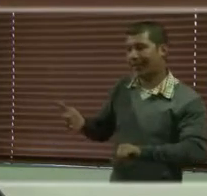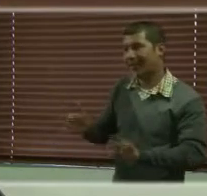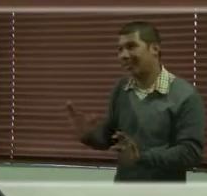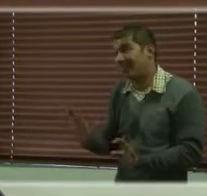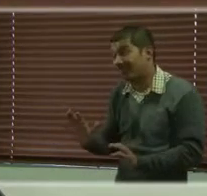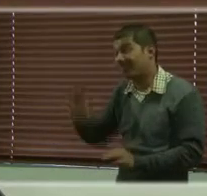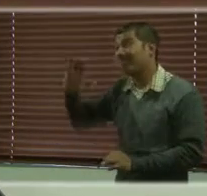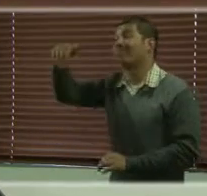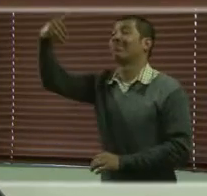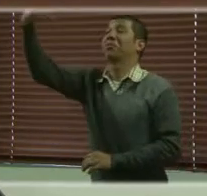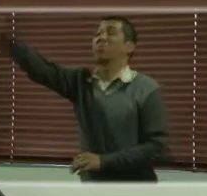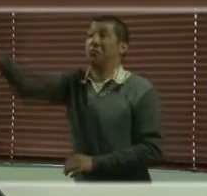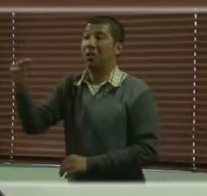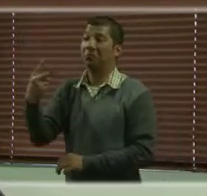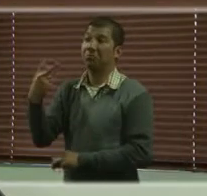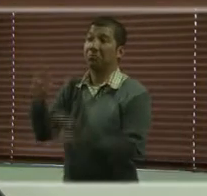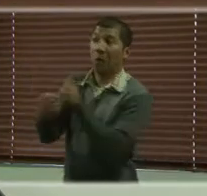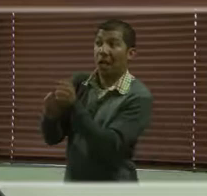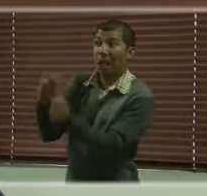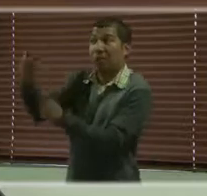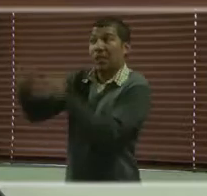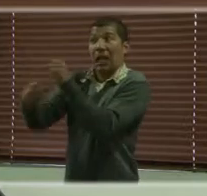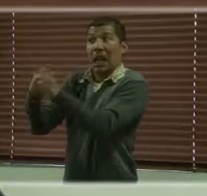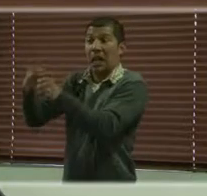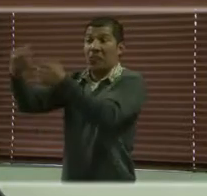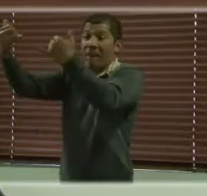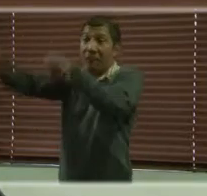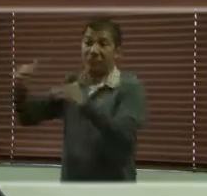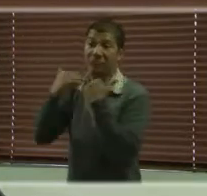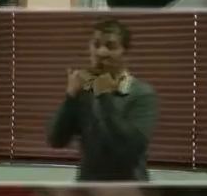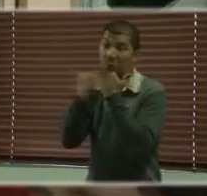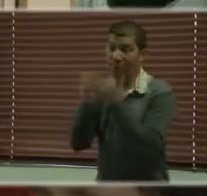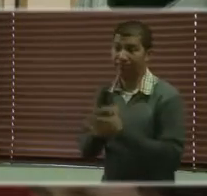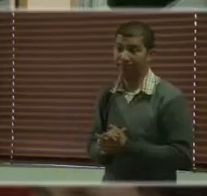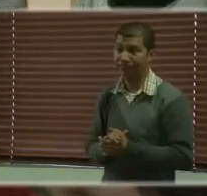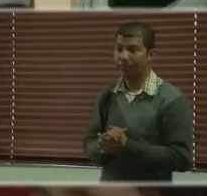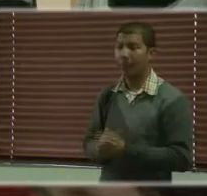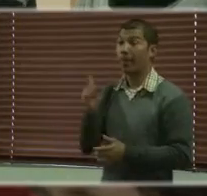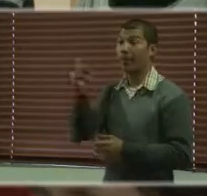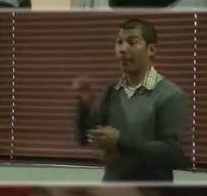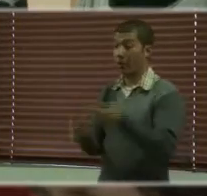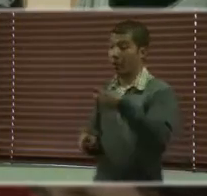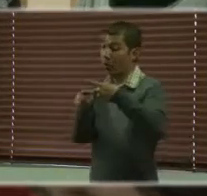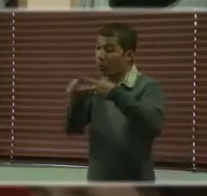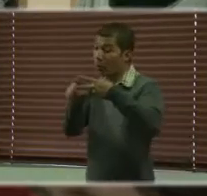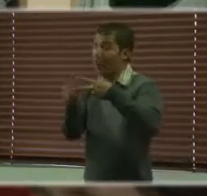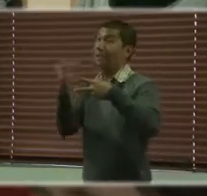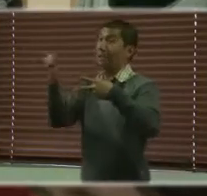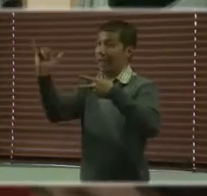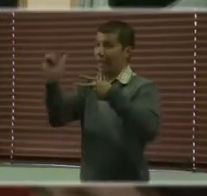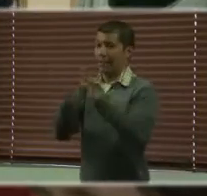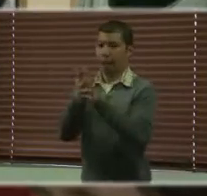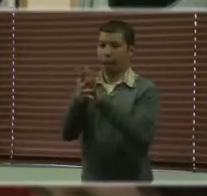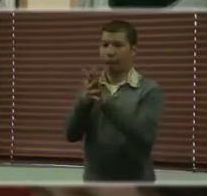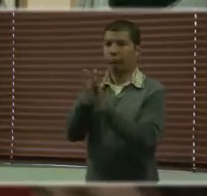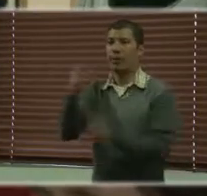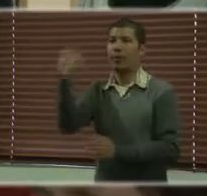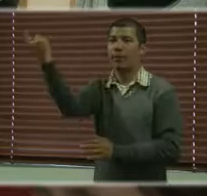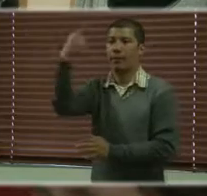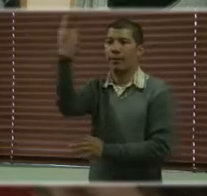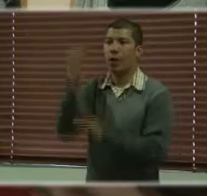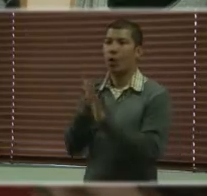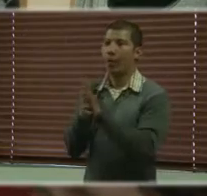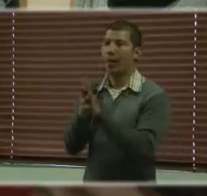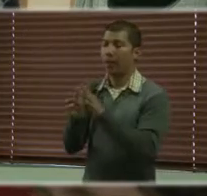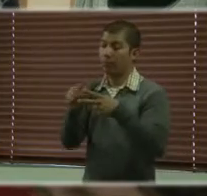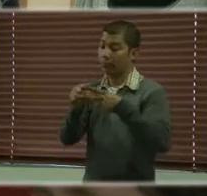tomando en cuenta las 19 conclusiones finales y recomendaciones que ya fueron adoptadas hacia diecinueve países los dos comentarios